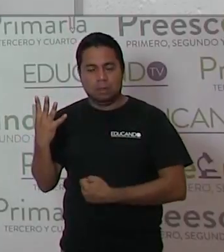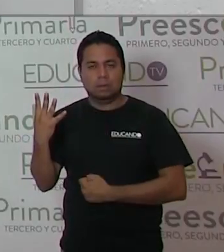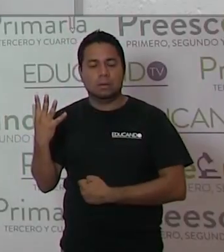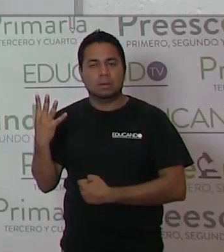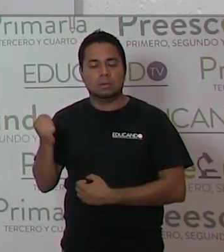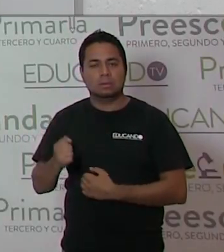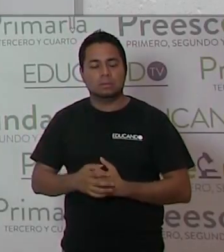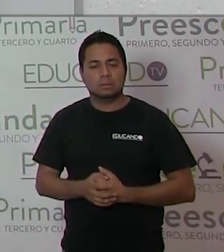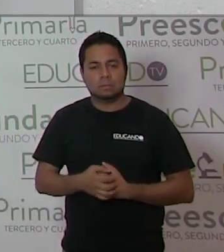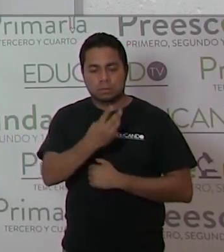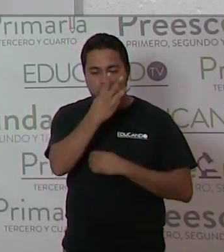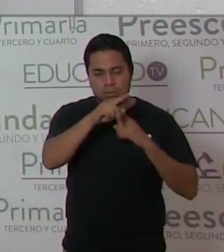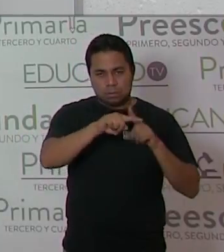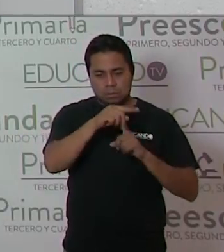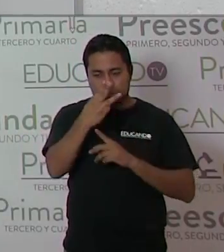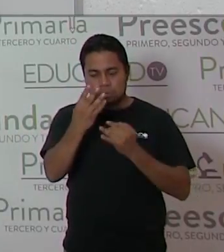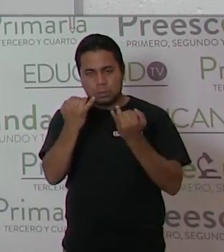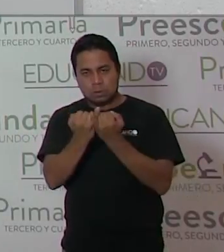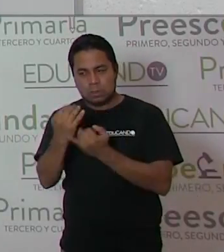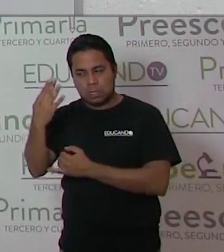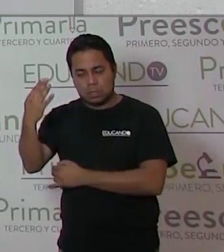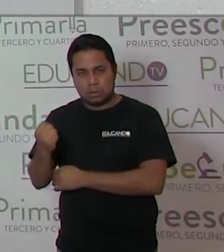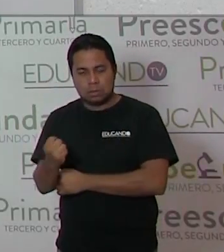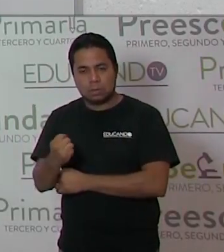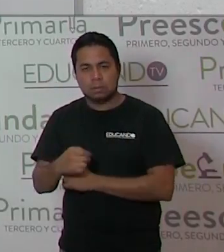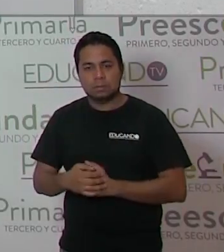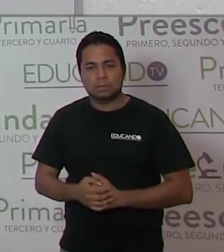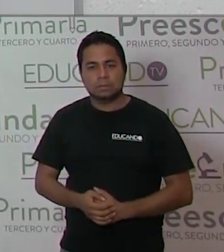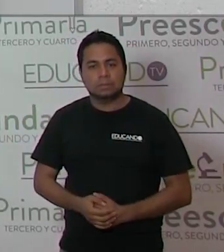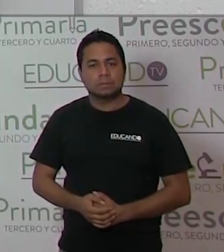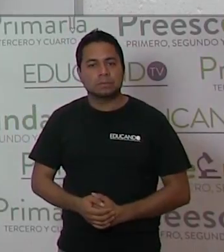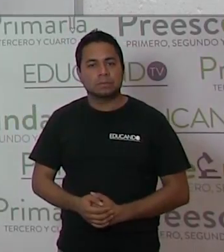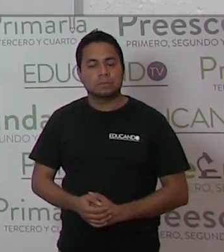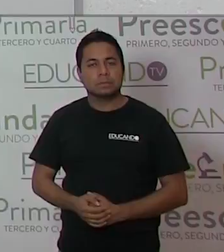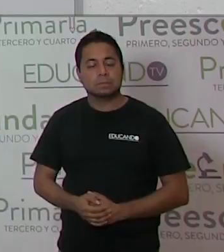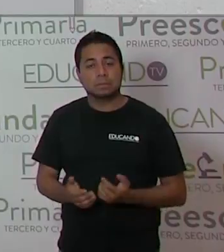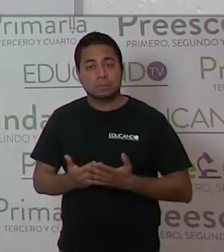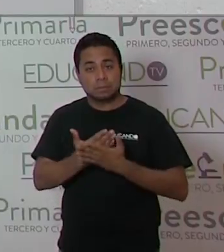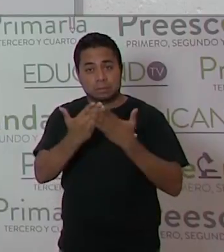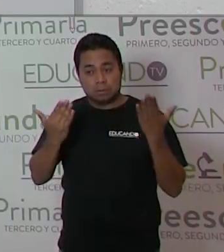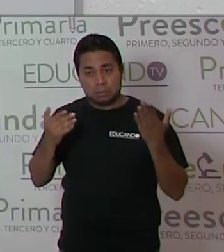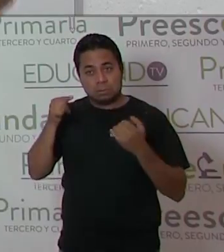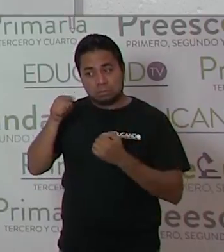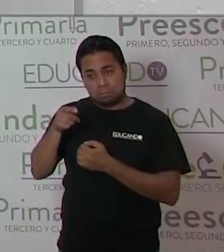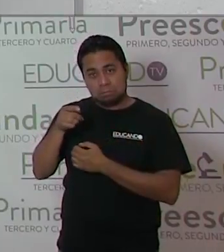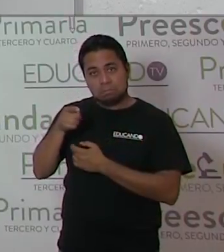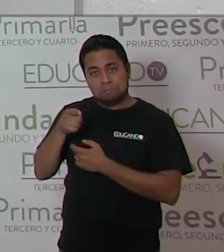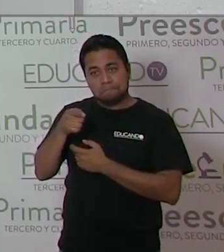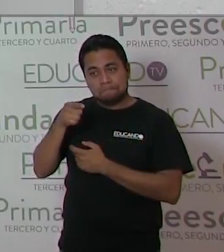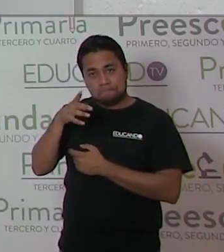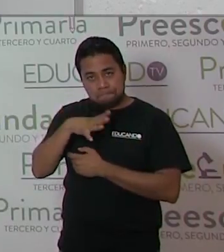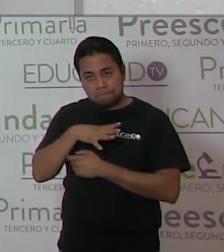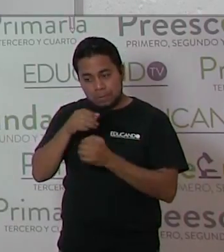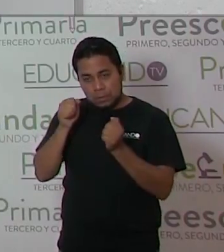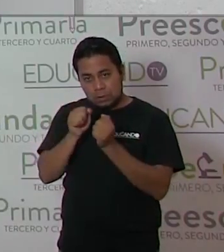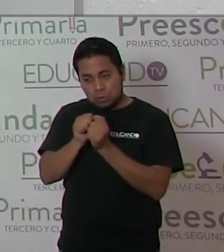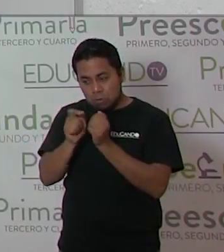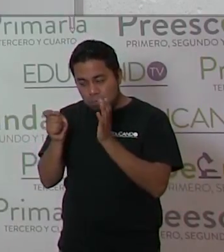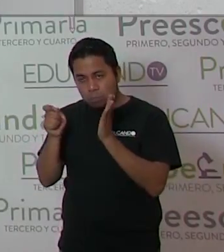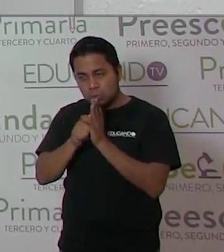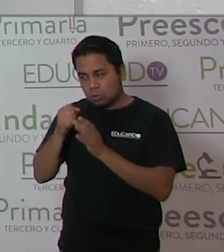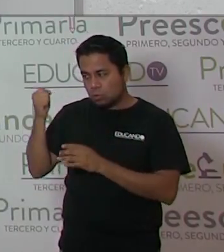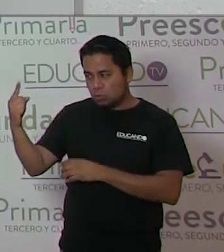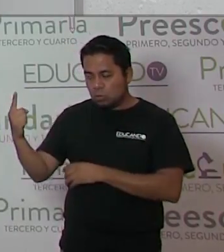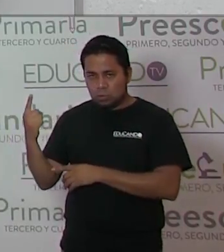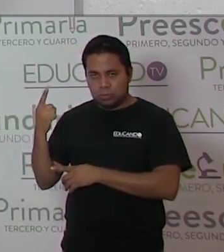1, 4. 3 por 3, 9. Ahora, hay decimales.